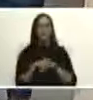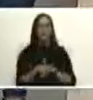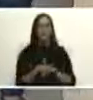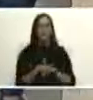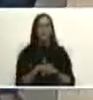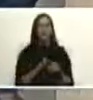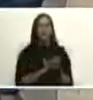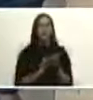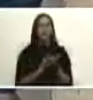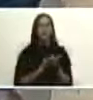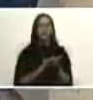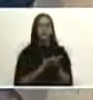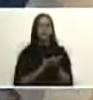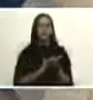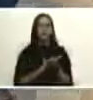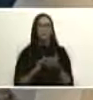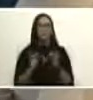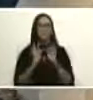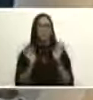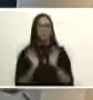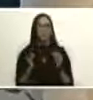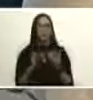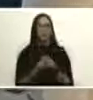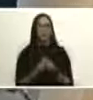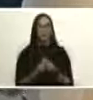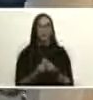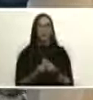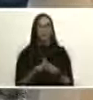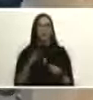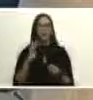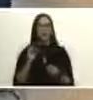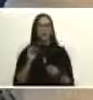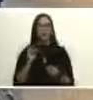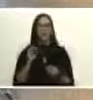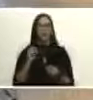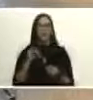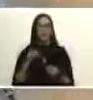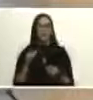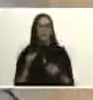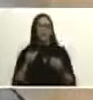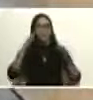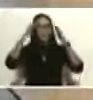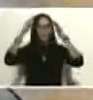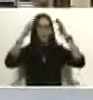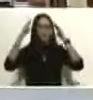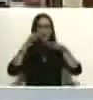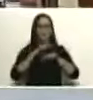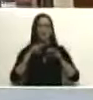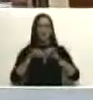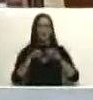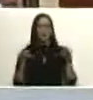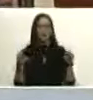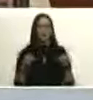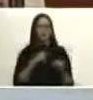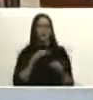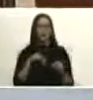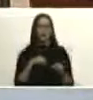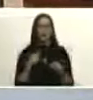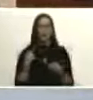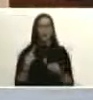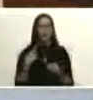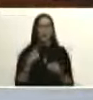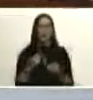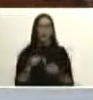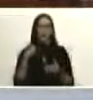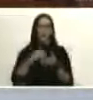hemos recuperado de manera conjunta con las bricomiles. Nuestro saludo a nuestra ministra Yelisa Saltaella, a nuestra primera